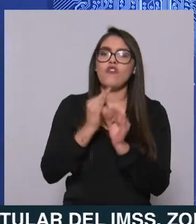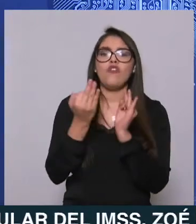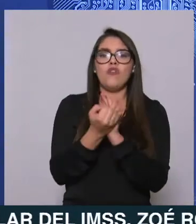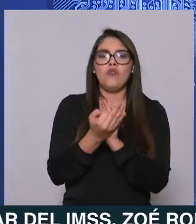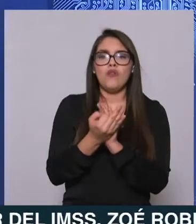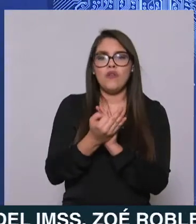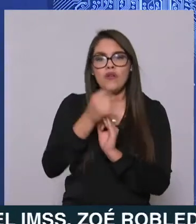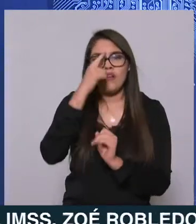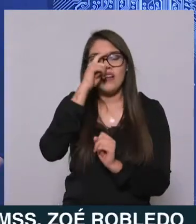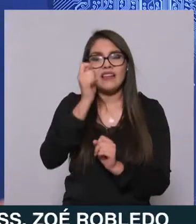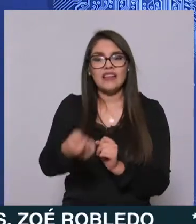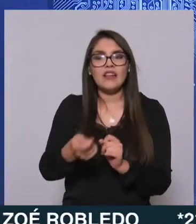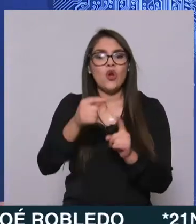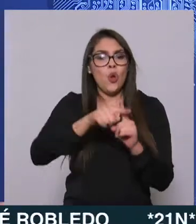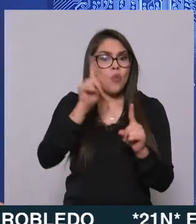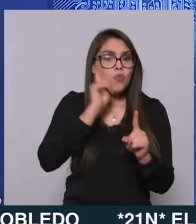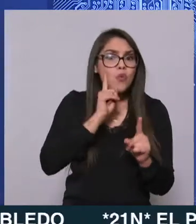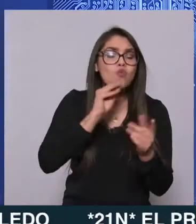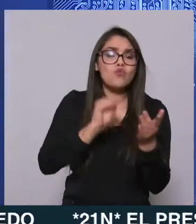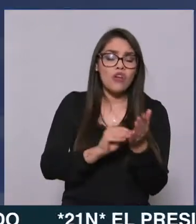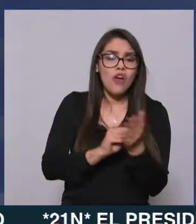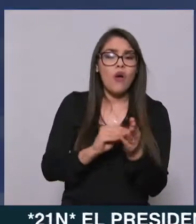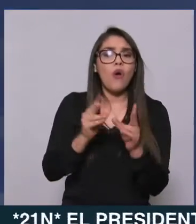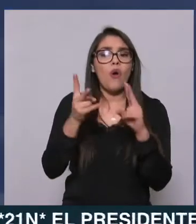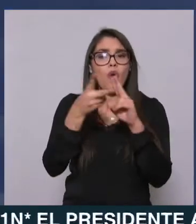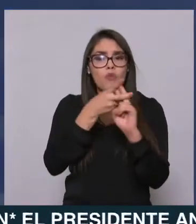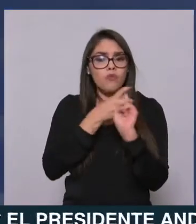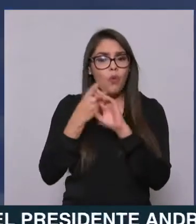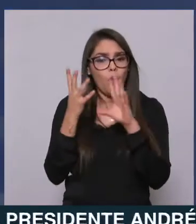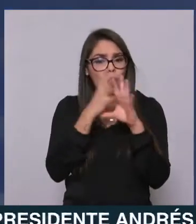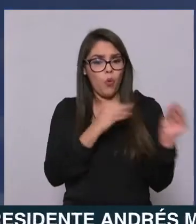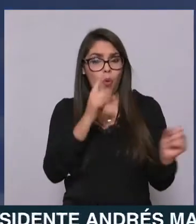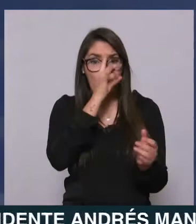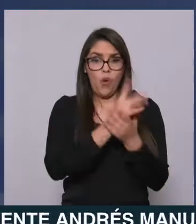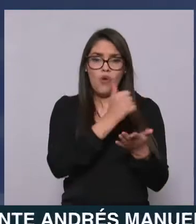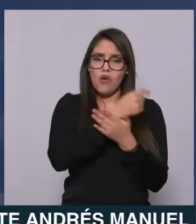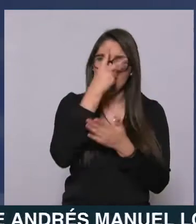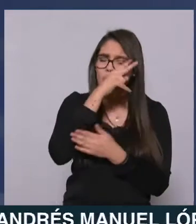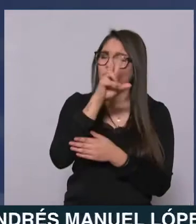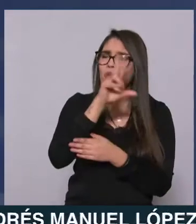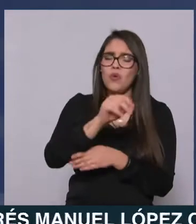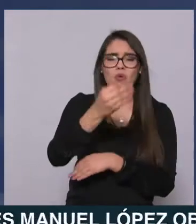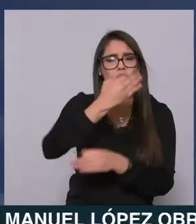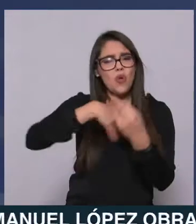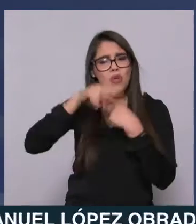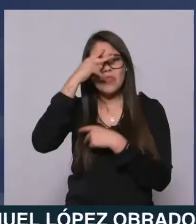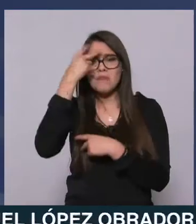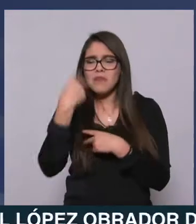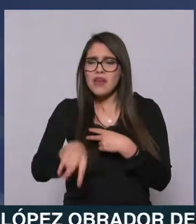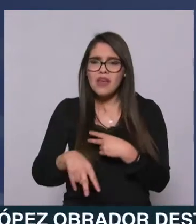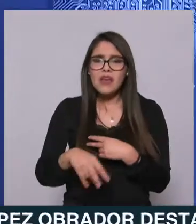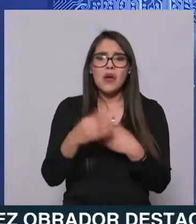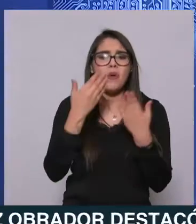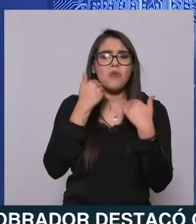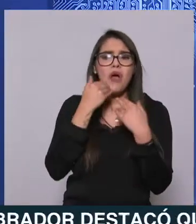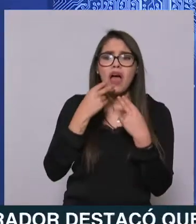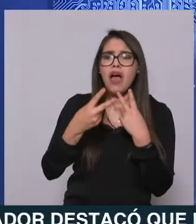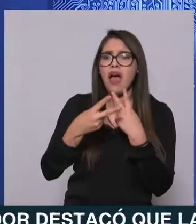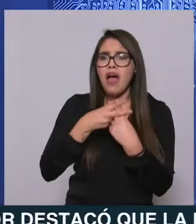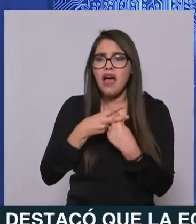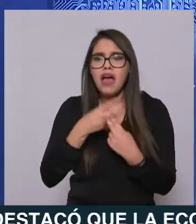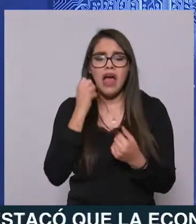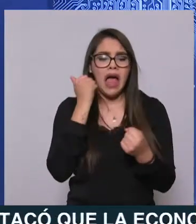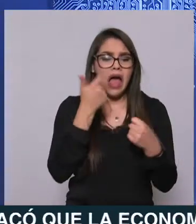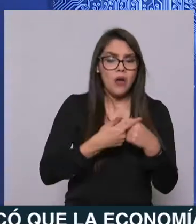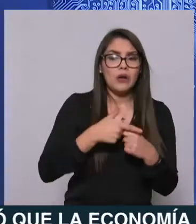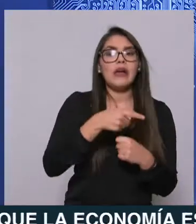fichas de búsqueda, con las chicas que están desaparecidas, no solo en la Ciudad de México, sino en todo el país. No hay un hashtag, no hay un seguimiento para estos casos